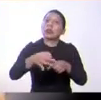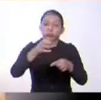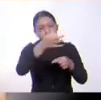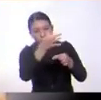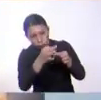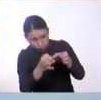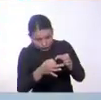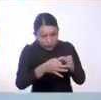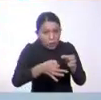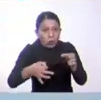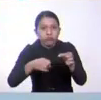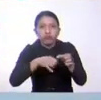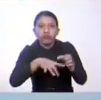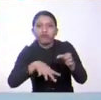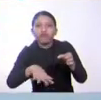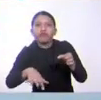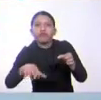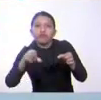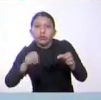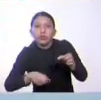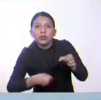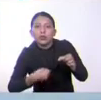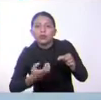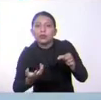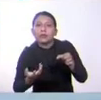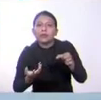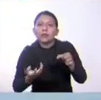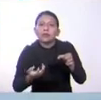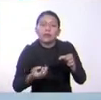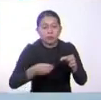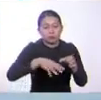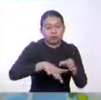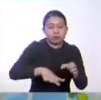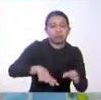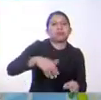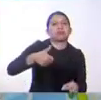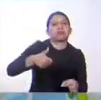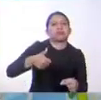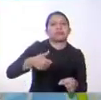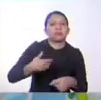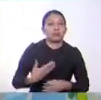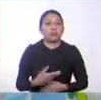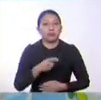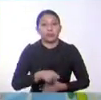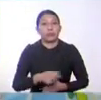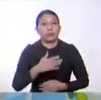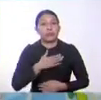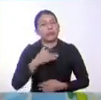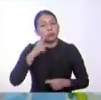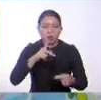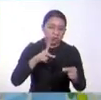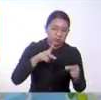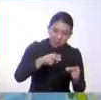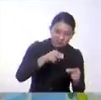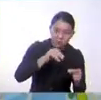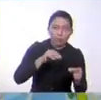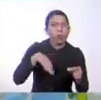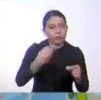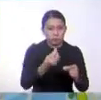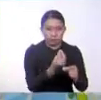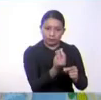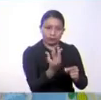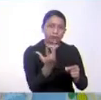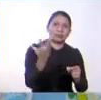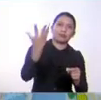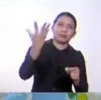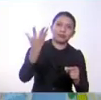original y desdiferenciarse nuevamente para luego tener otra célula diferente que sería una célula